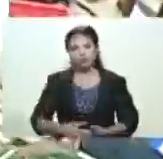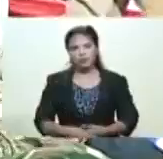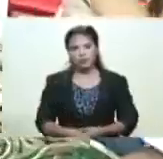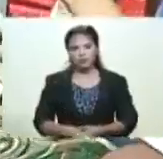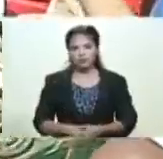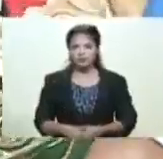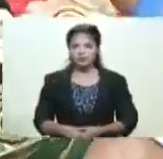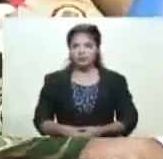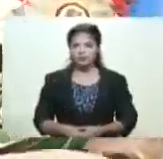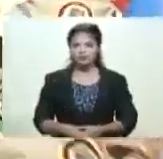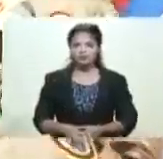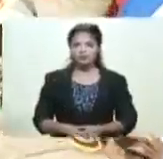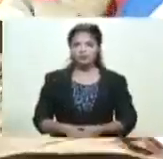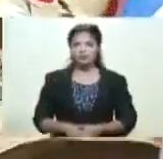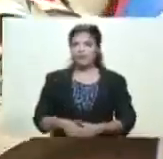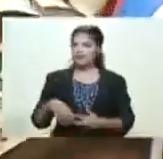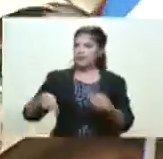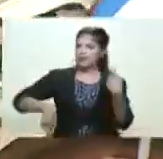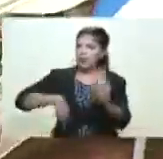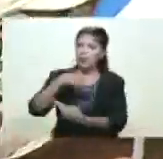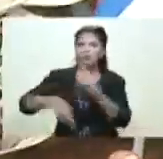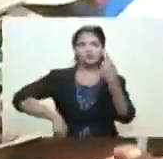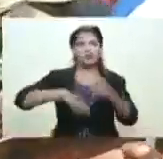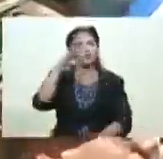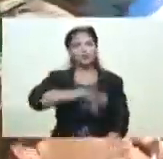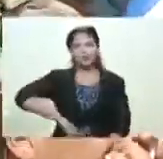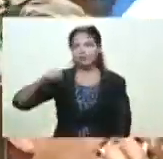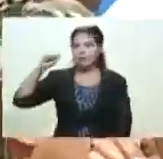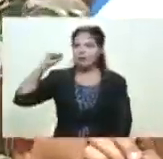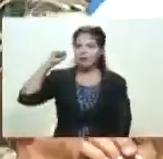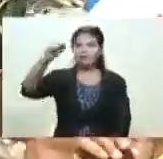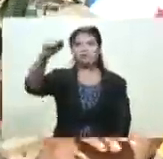revolución bolivariana, de revolución socialista.